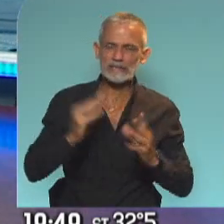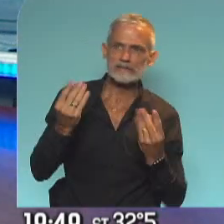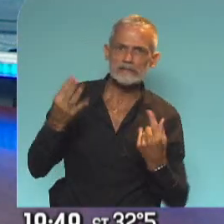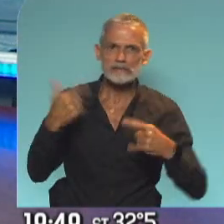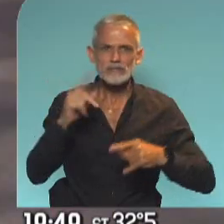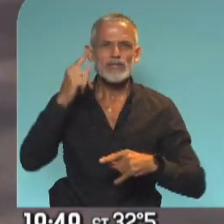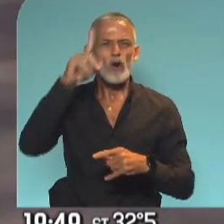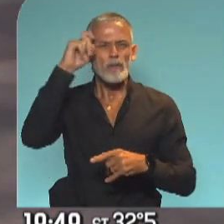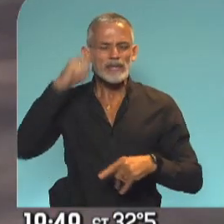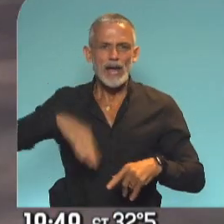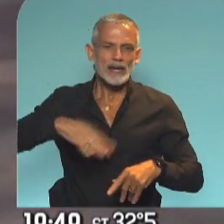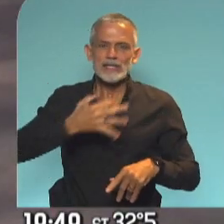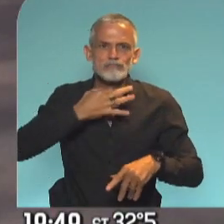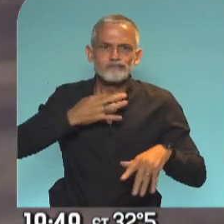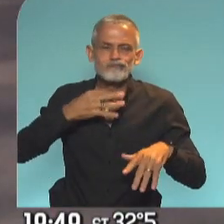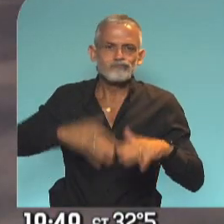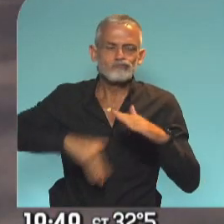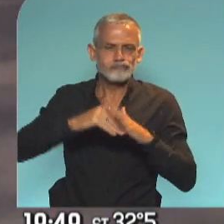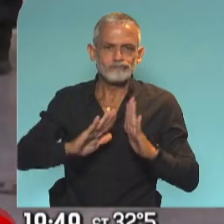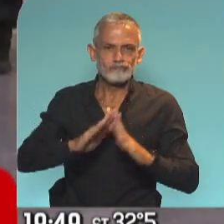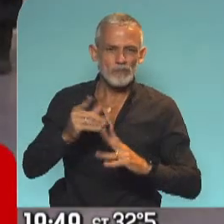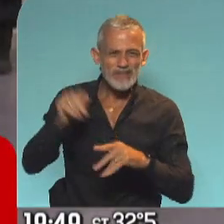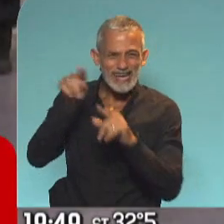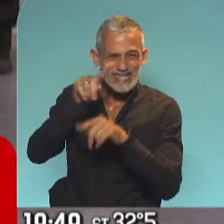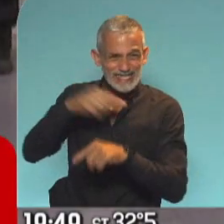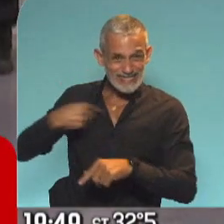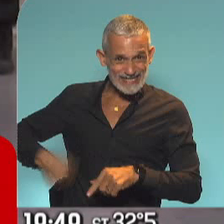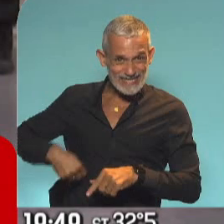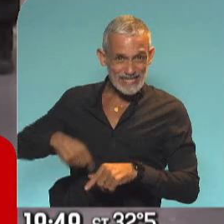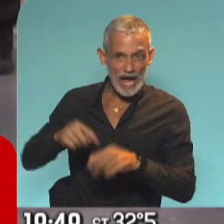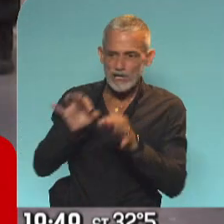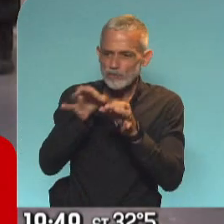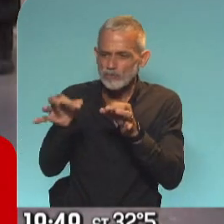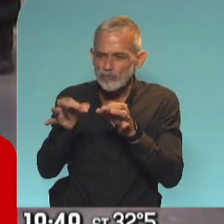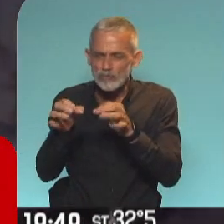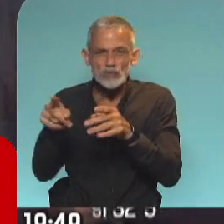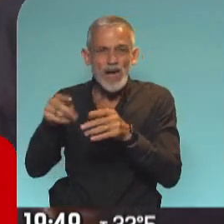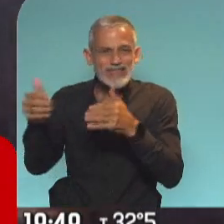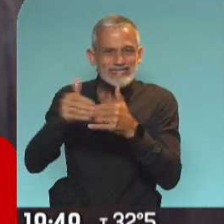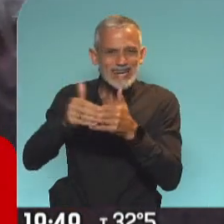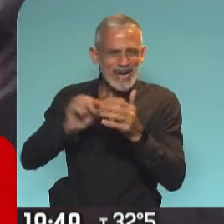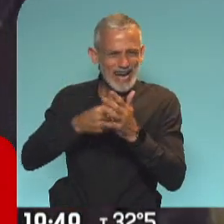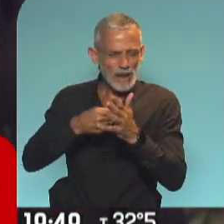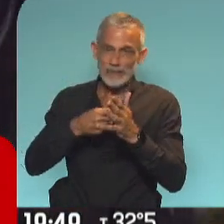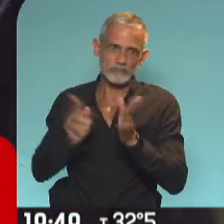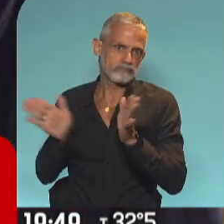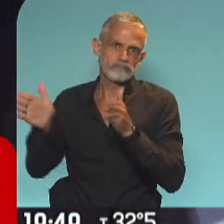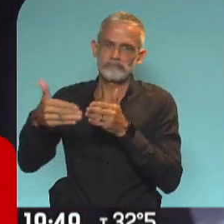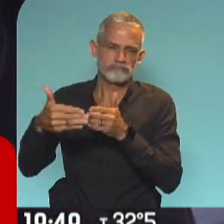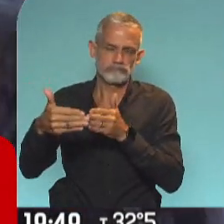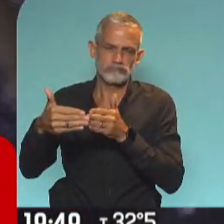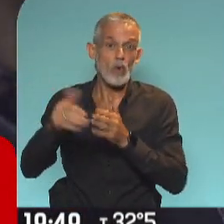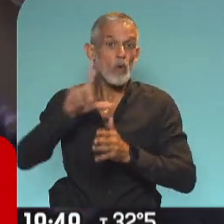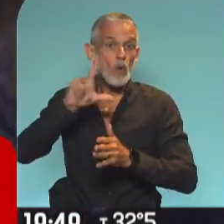sanitario. China cierra una ciudad cercana a Beijing ante el mayor rebrote de coronavirus desde